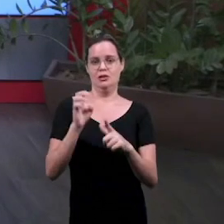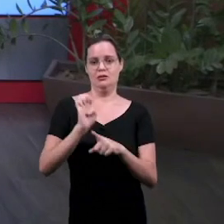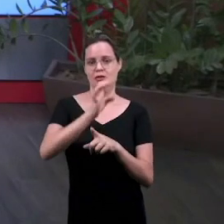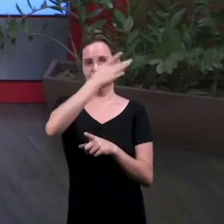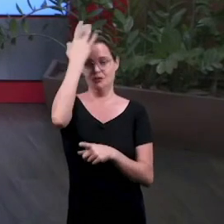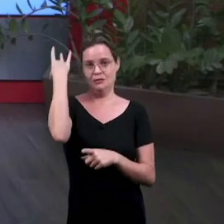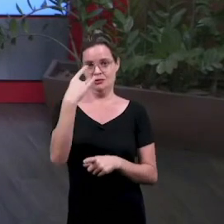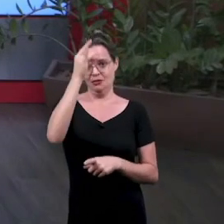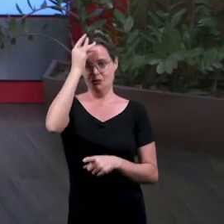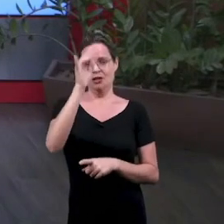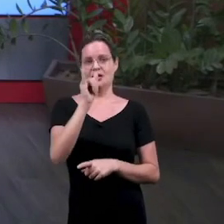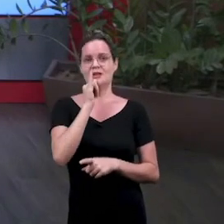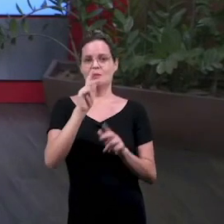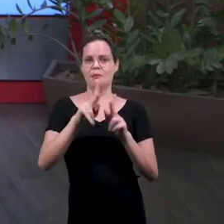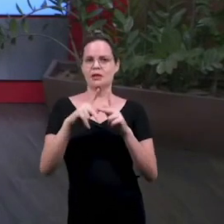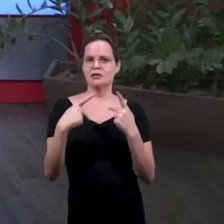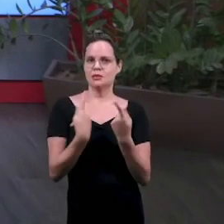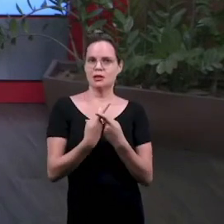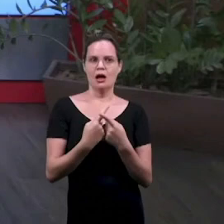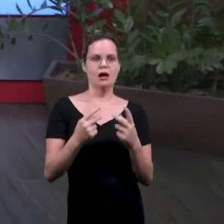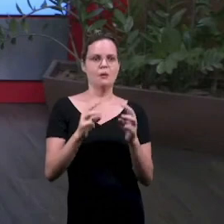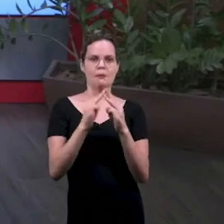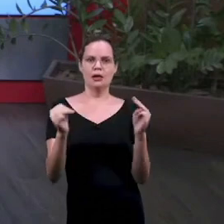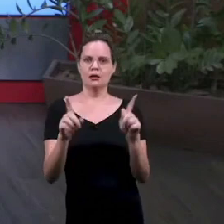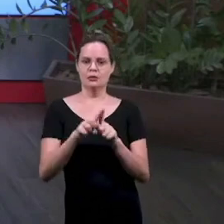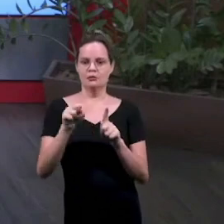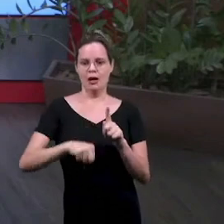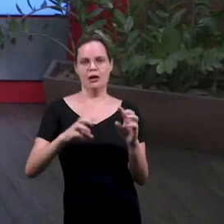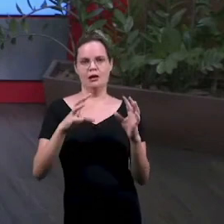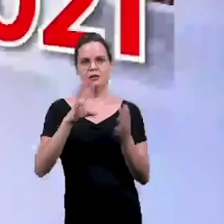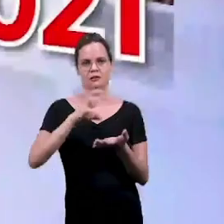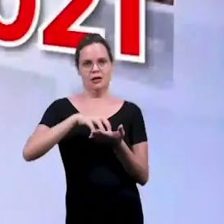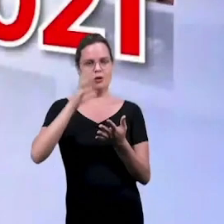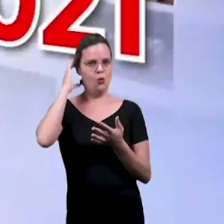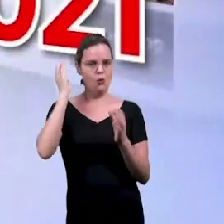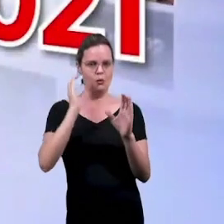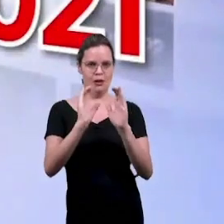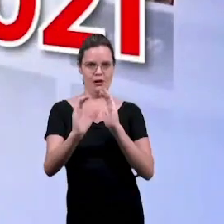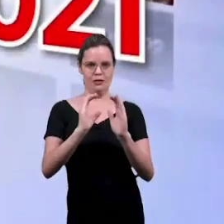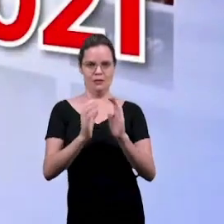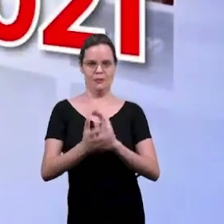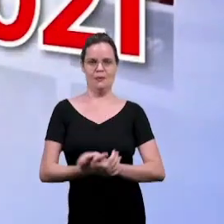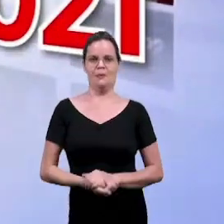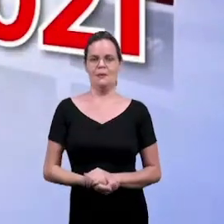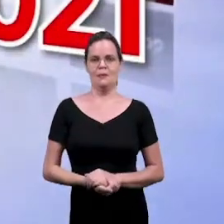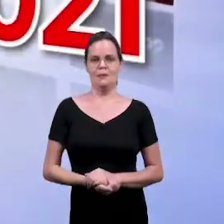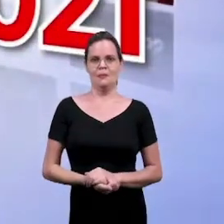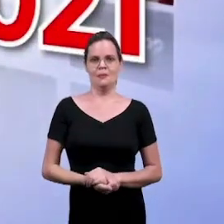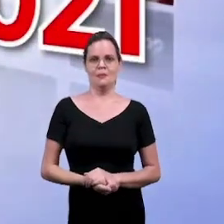y como el presbiterio y los Manaims y hasta nuestra central de comunicación.